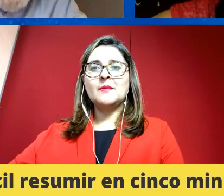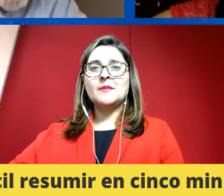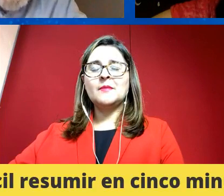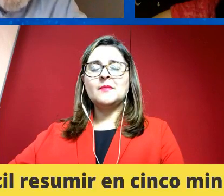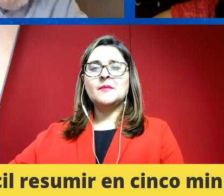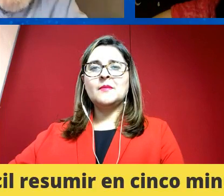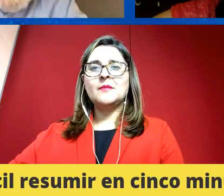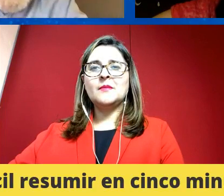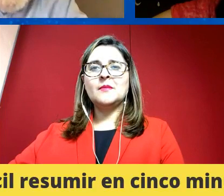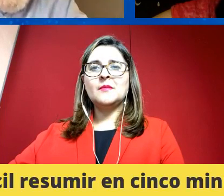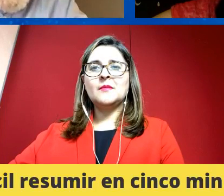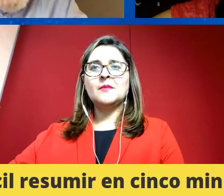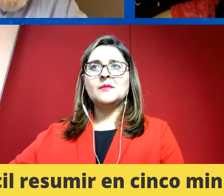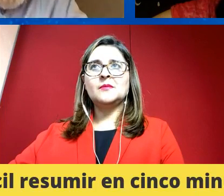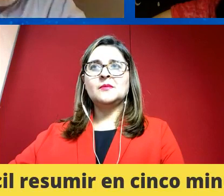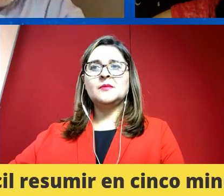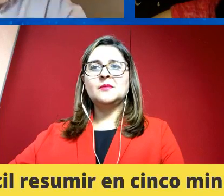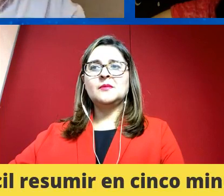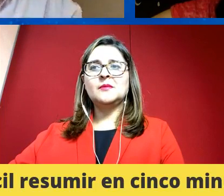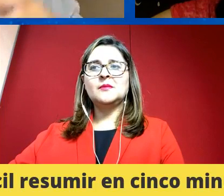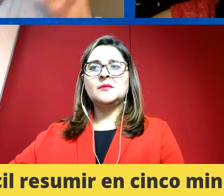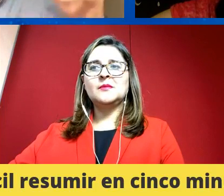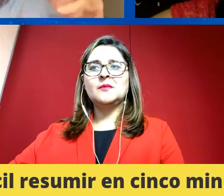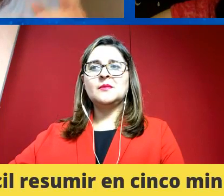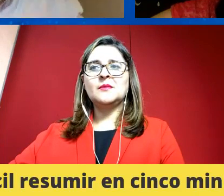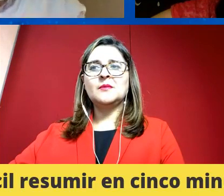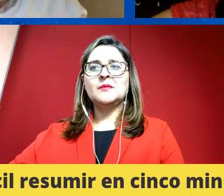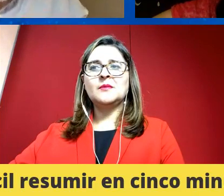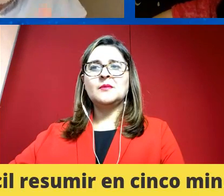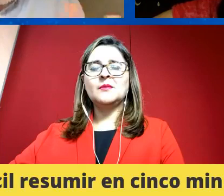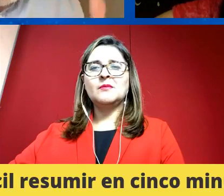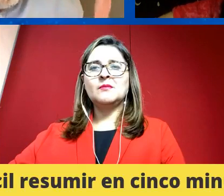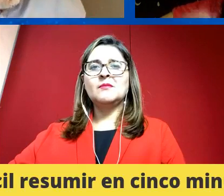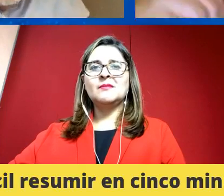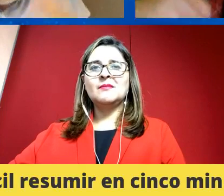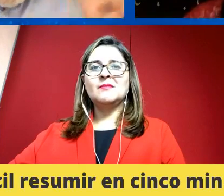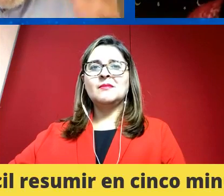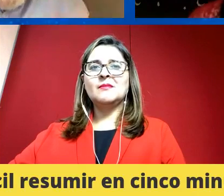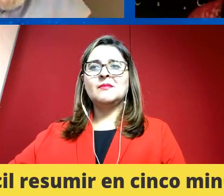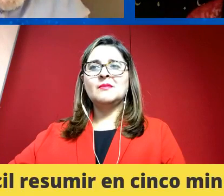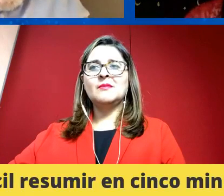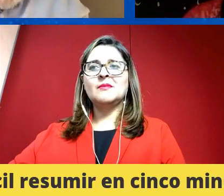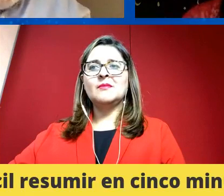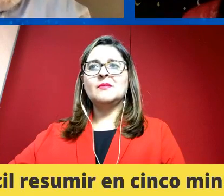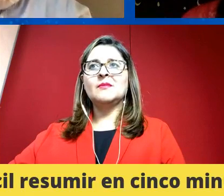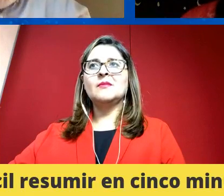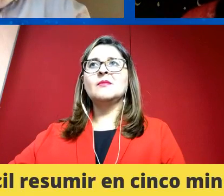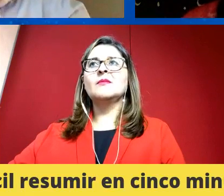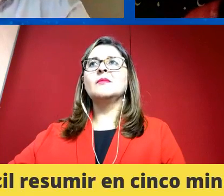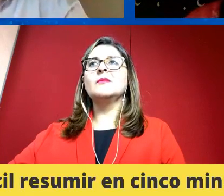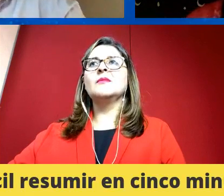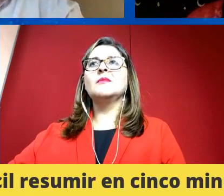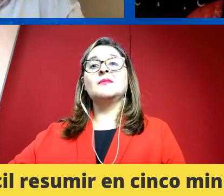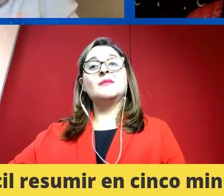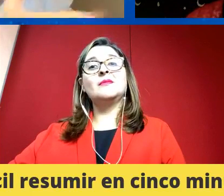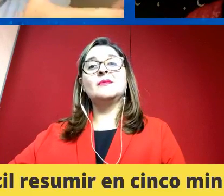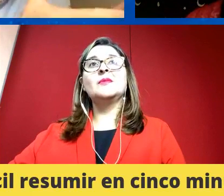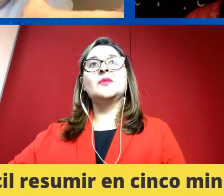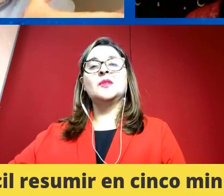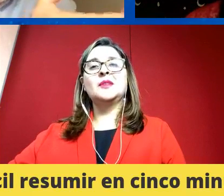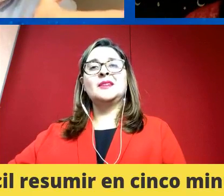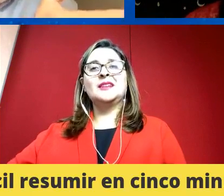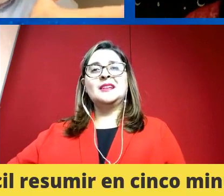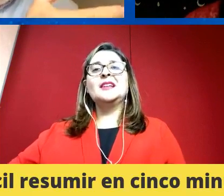giran alrededor de otras estrellas, que lo llaman exoplanetas. Bueno, son planetas. Eso de exo, claro, no